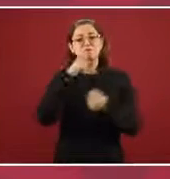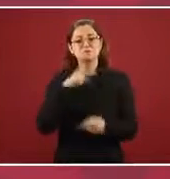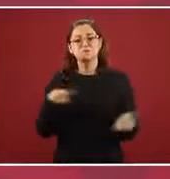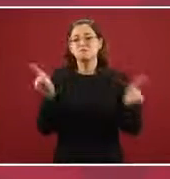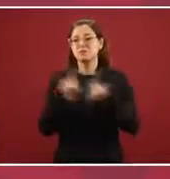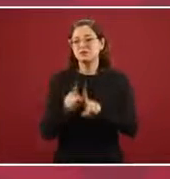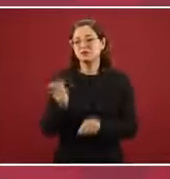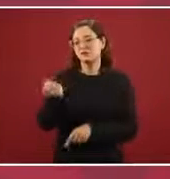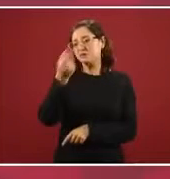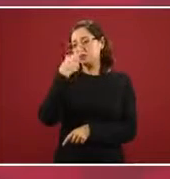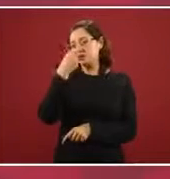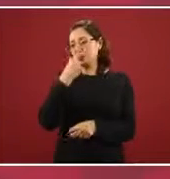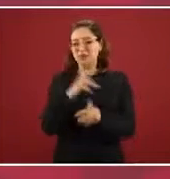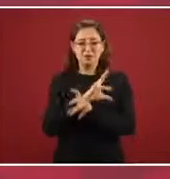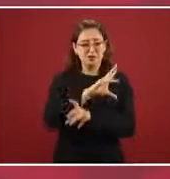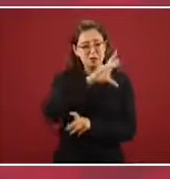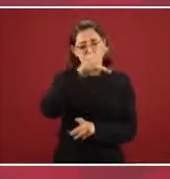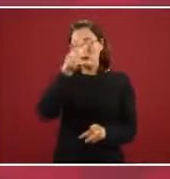medicamentos,